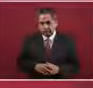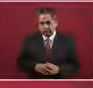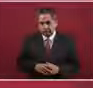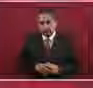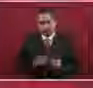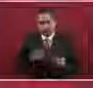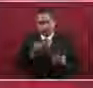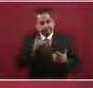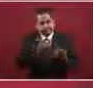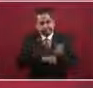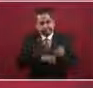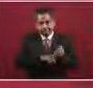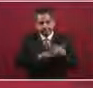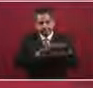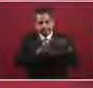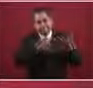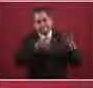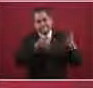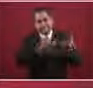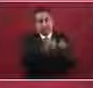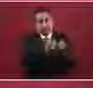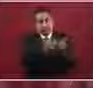todo un poder,